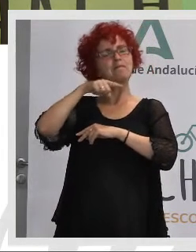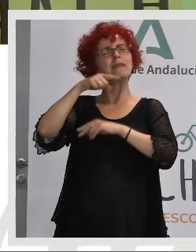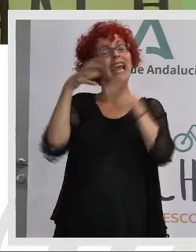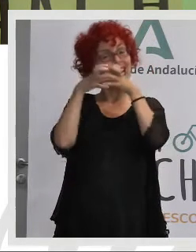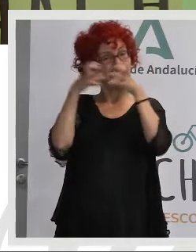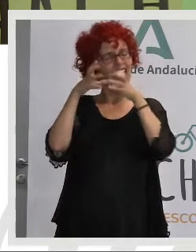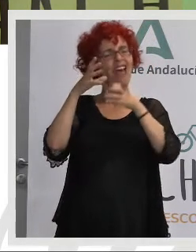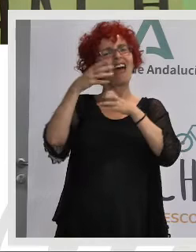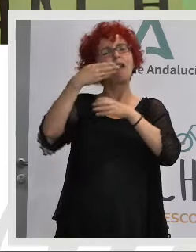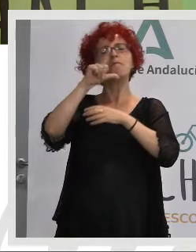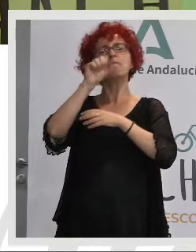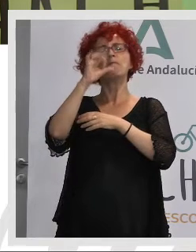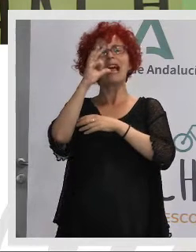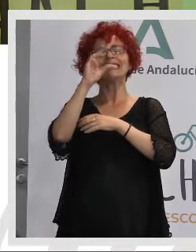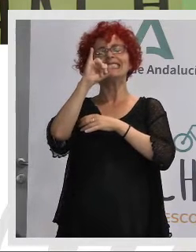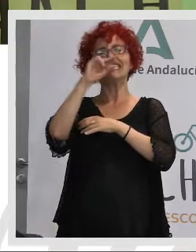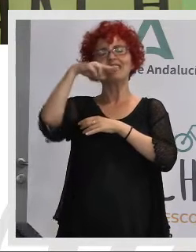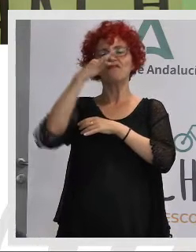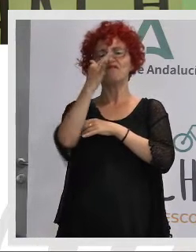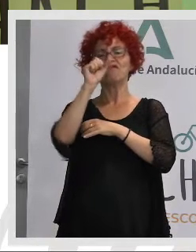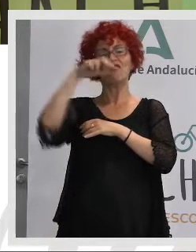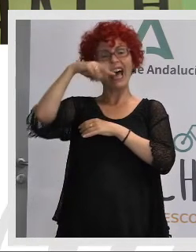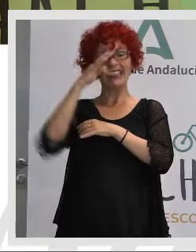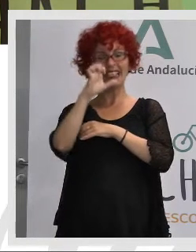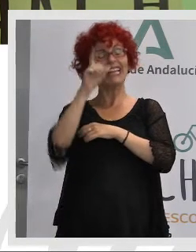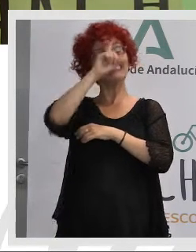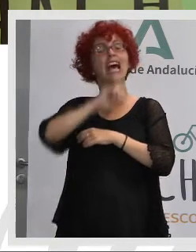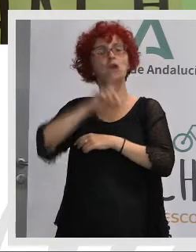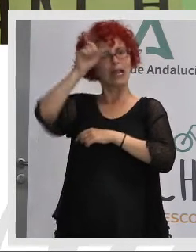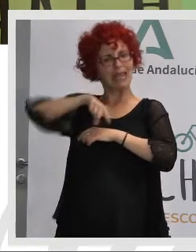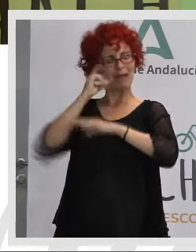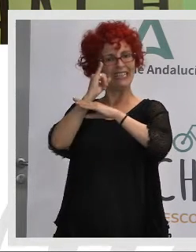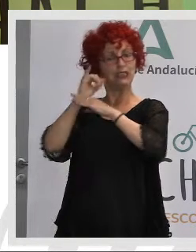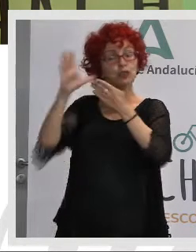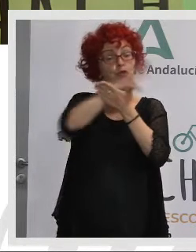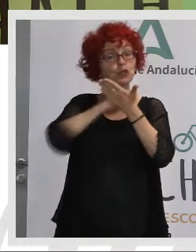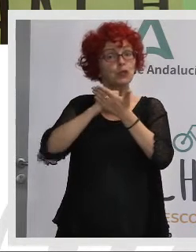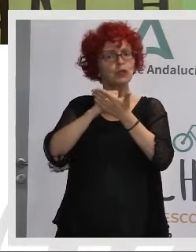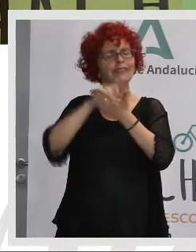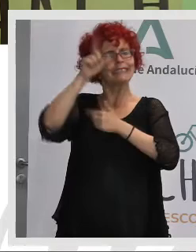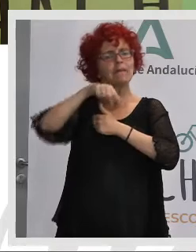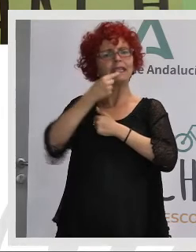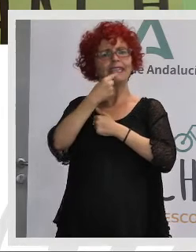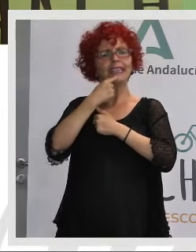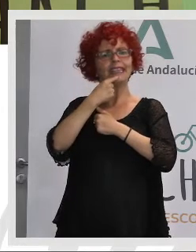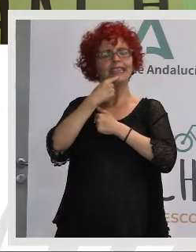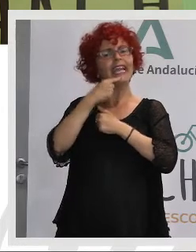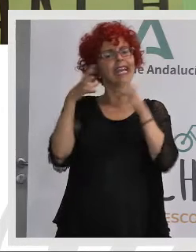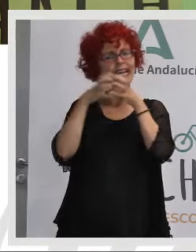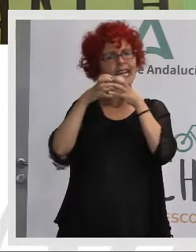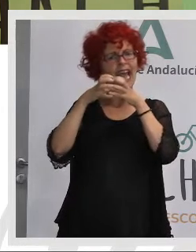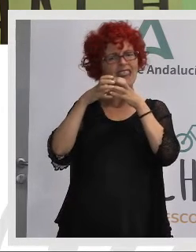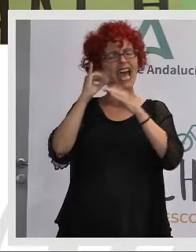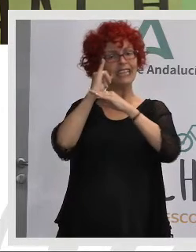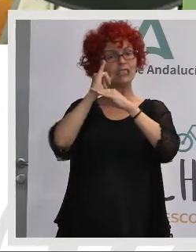de Educación Especial Virgen del Pilar Sanlúcar de Barrameda. Y esos tres accésit al Instituto Al-Ándalus de Almuñécar y